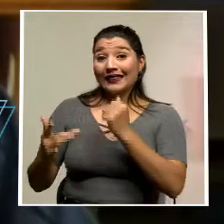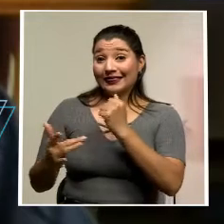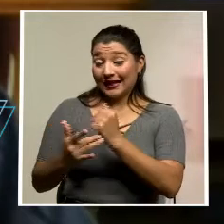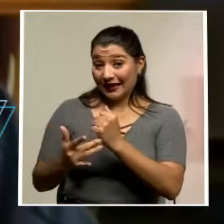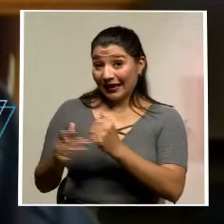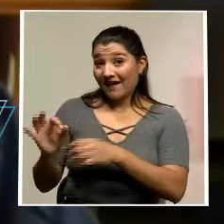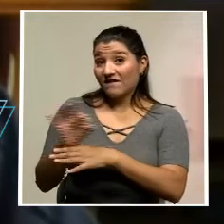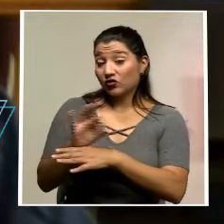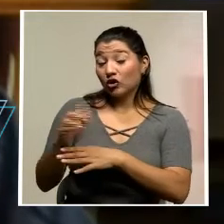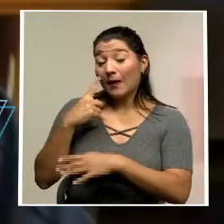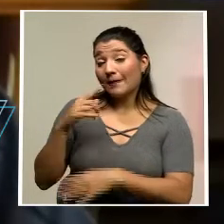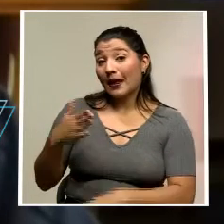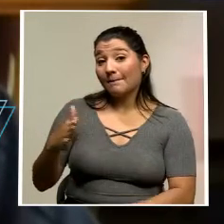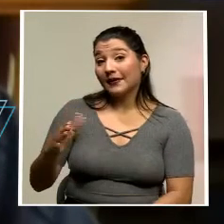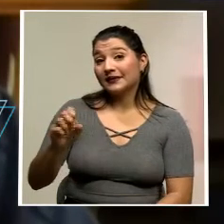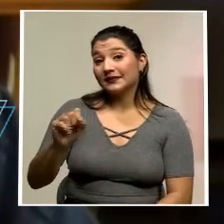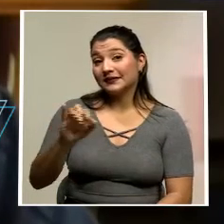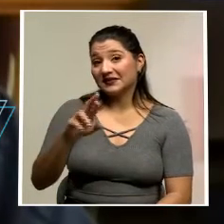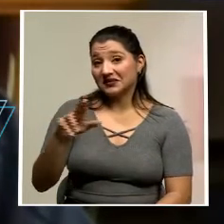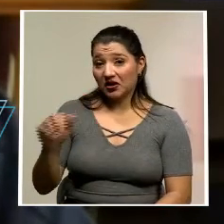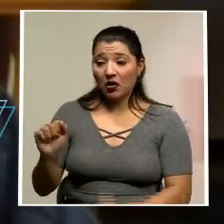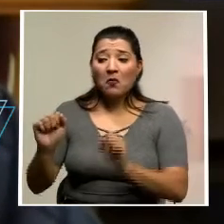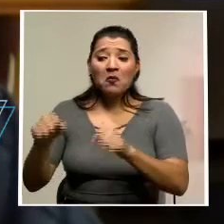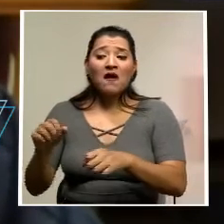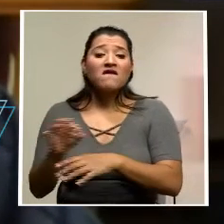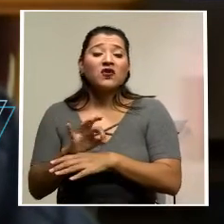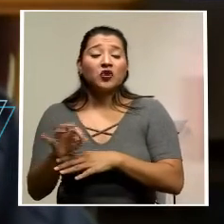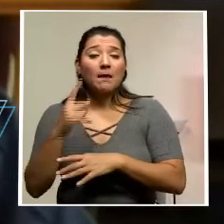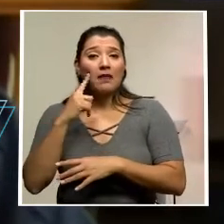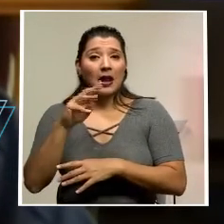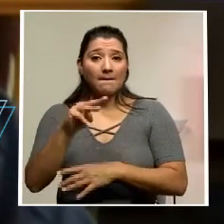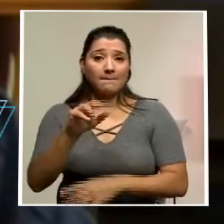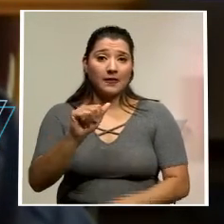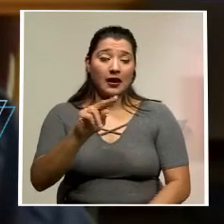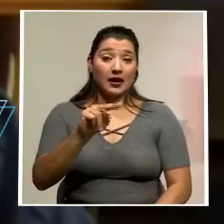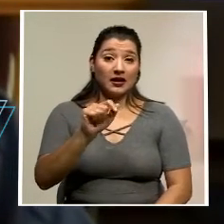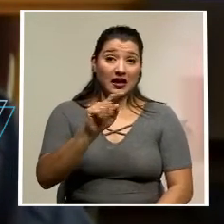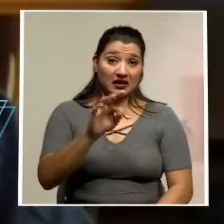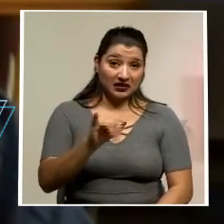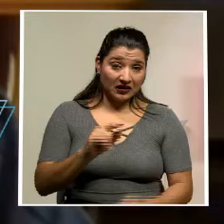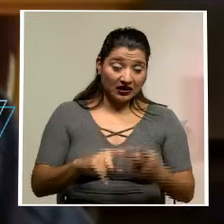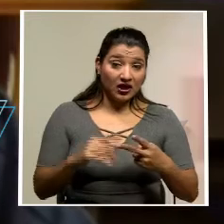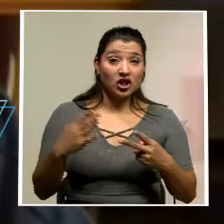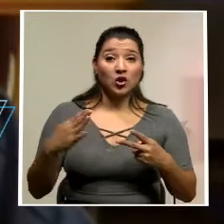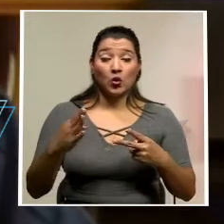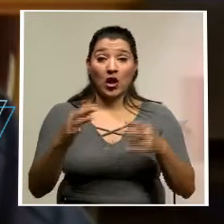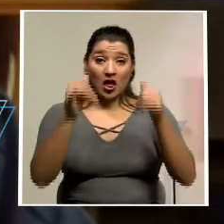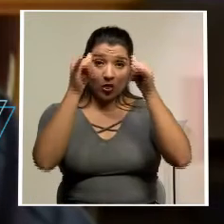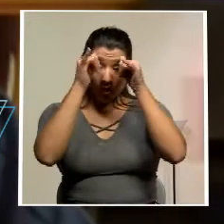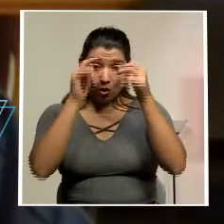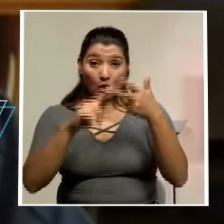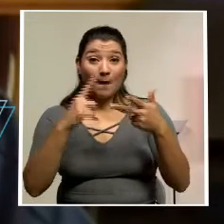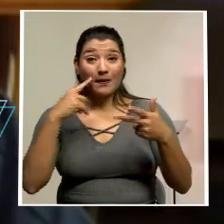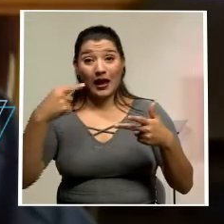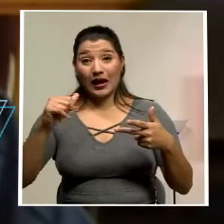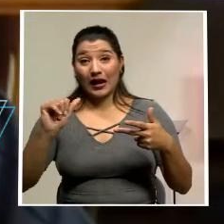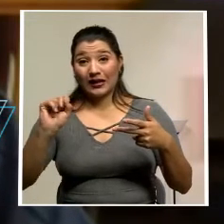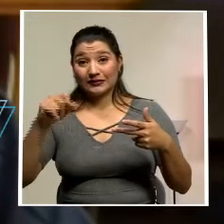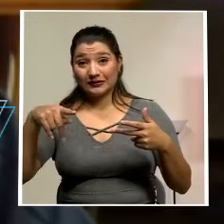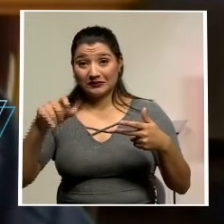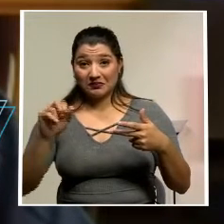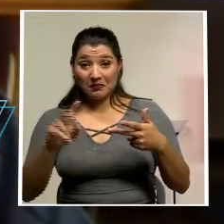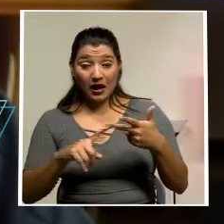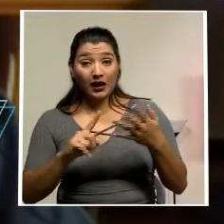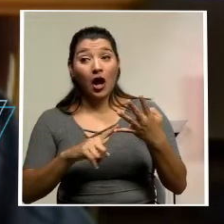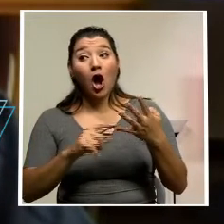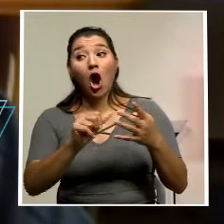muy bien puede funcionar para manatís, muy bien puede funcionar para tiburón toro, para gaspar y para otras especies